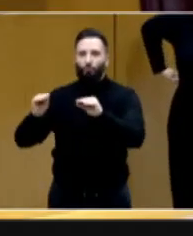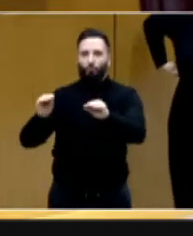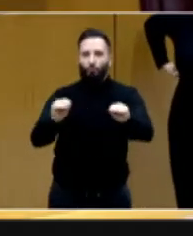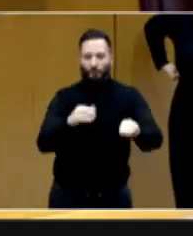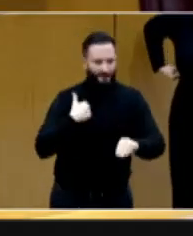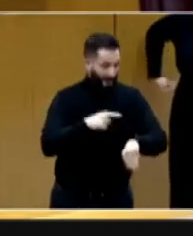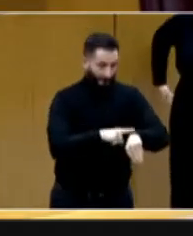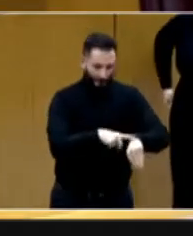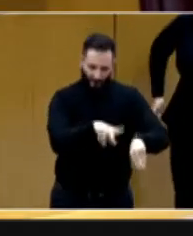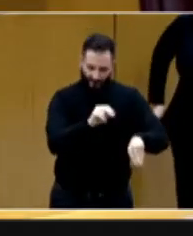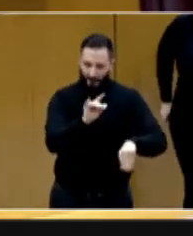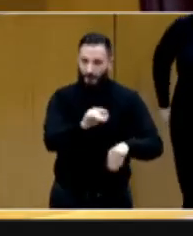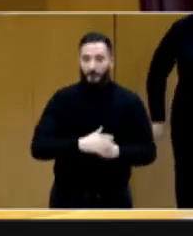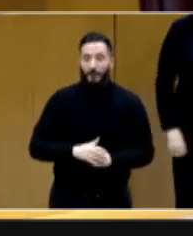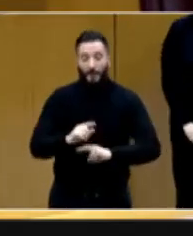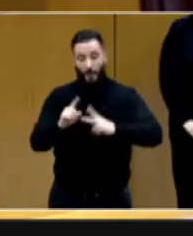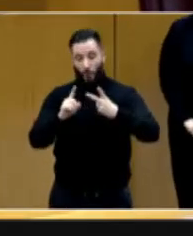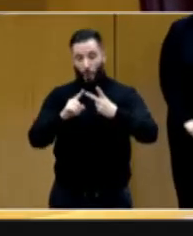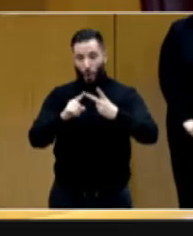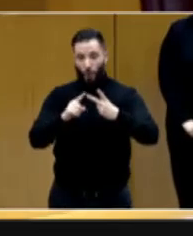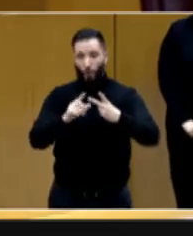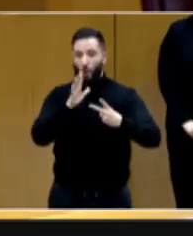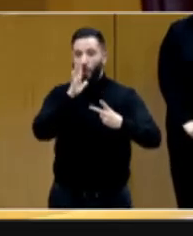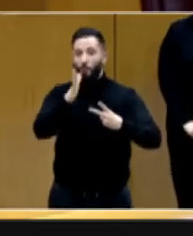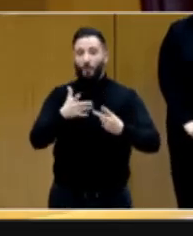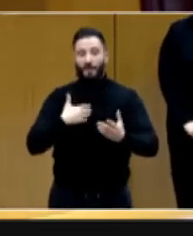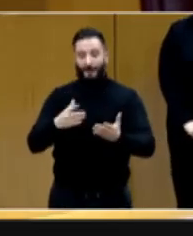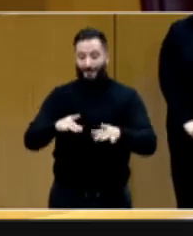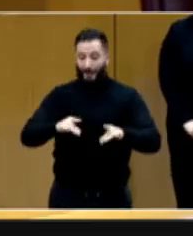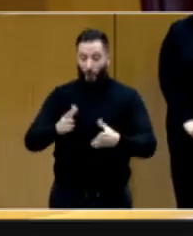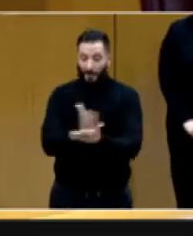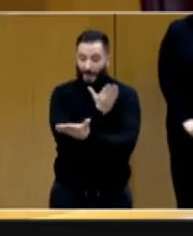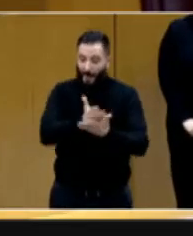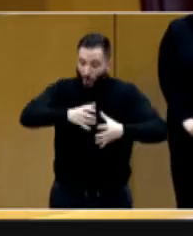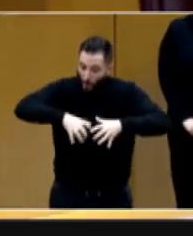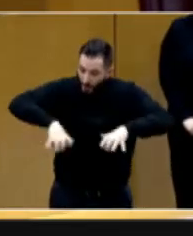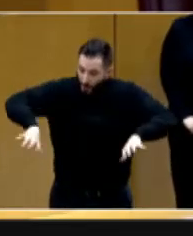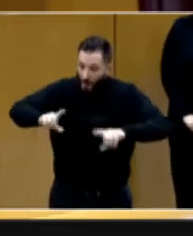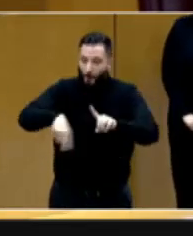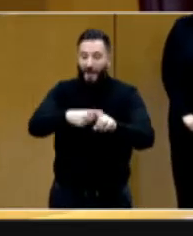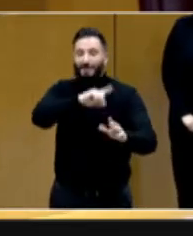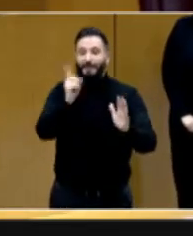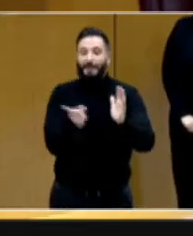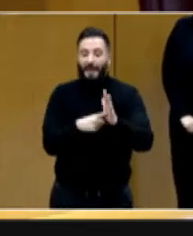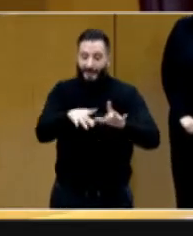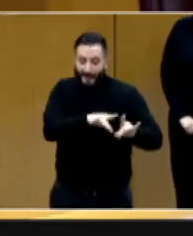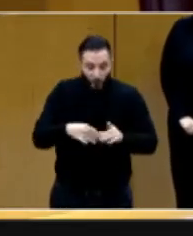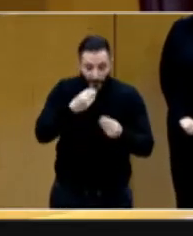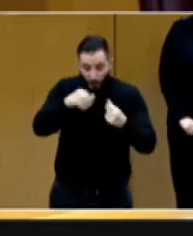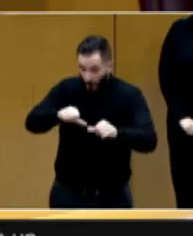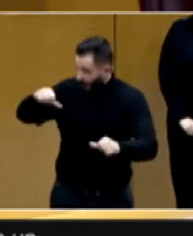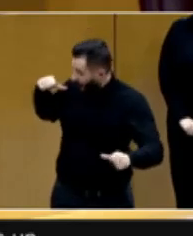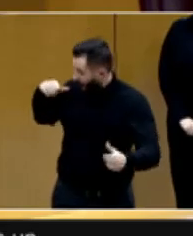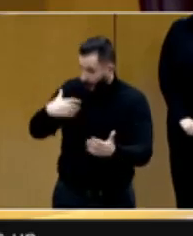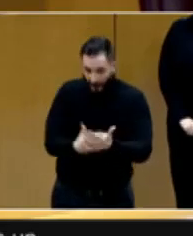y dos porque tenemos una división territorial y una ley de territorios históricos que hace que algunas de las competencias